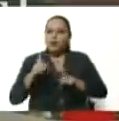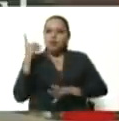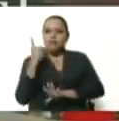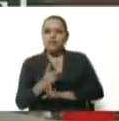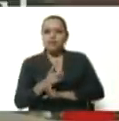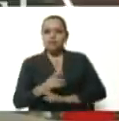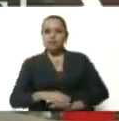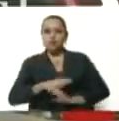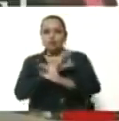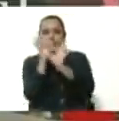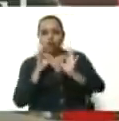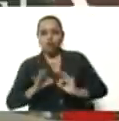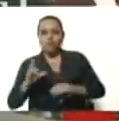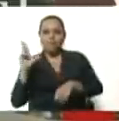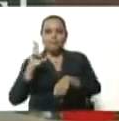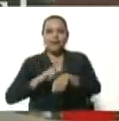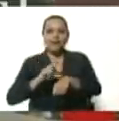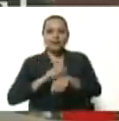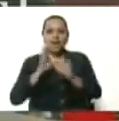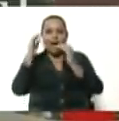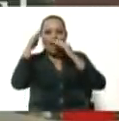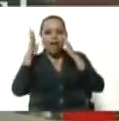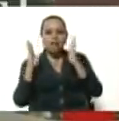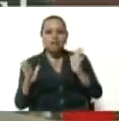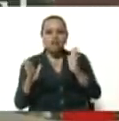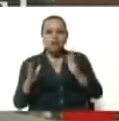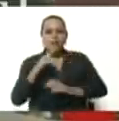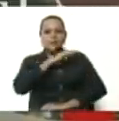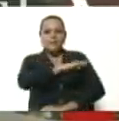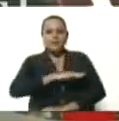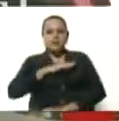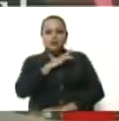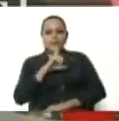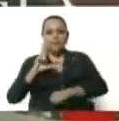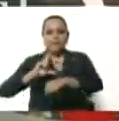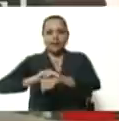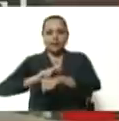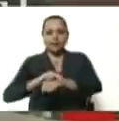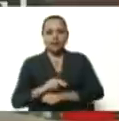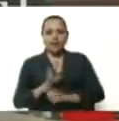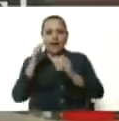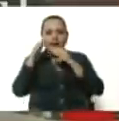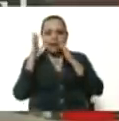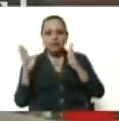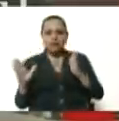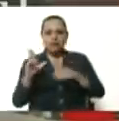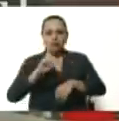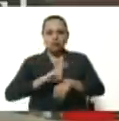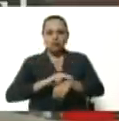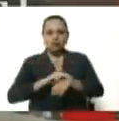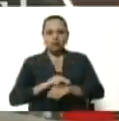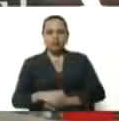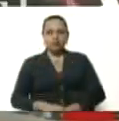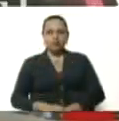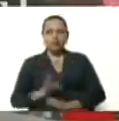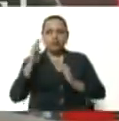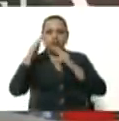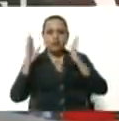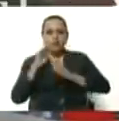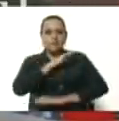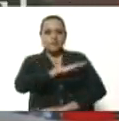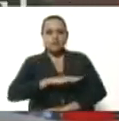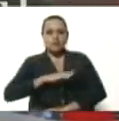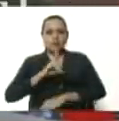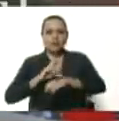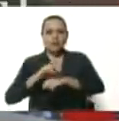la metodología médica, atención, misión médica. Atención, doctor Alvarado, atención, misión médica